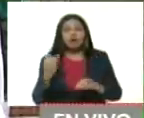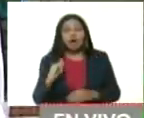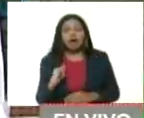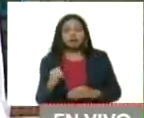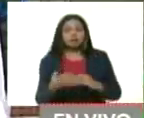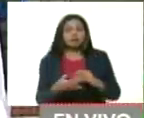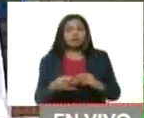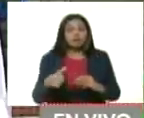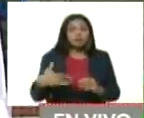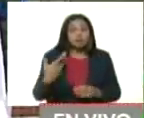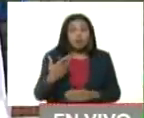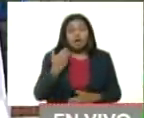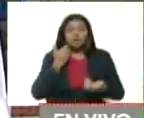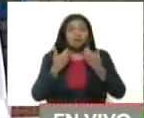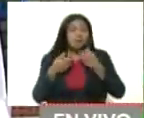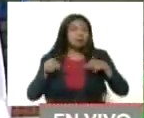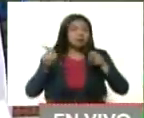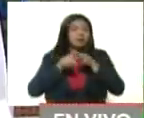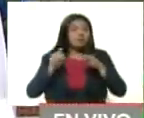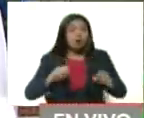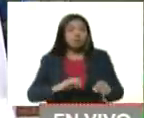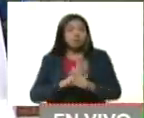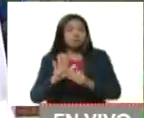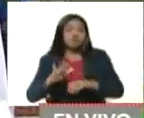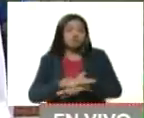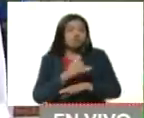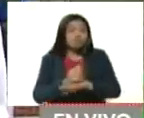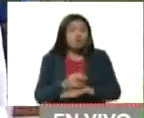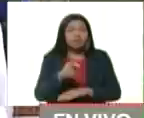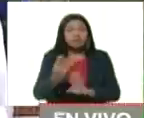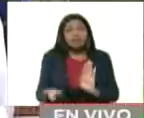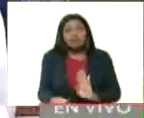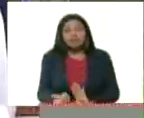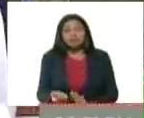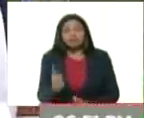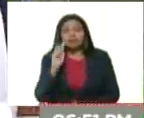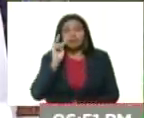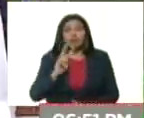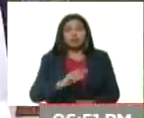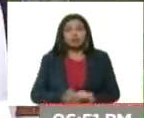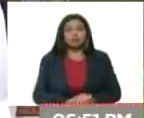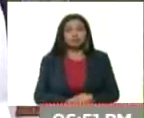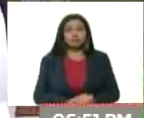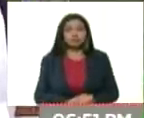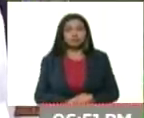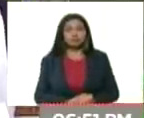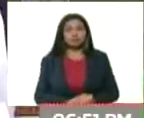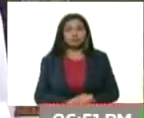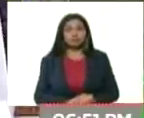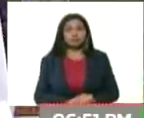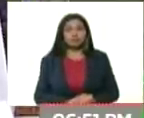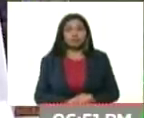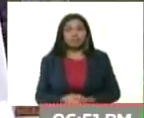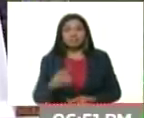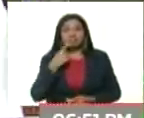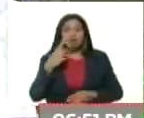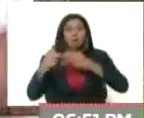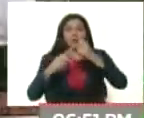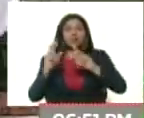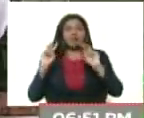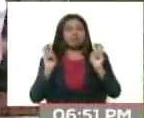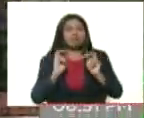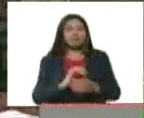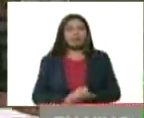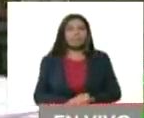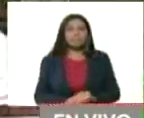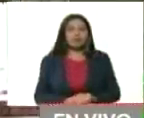de sufrir una infección por COVID-19. Por eso es muy negativo estar politizando el tema. Pero